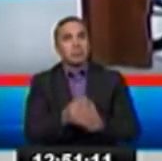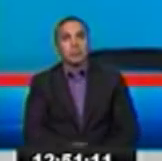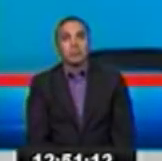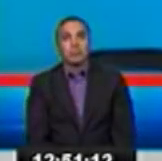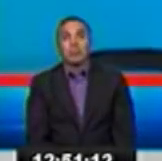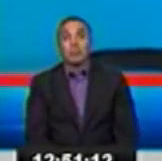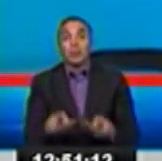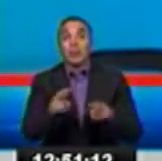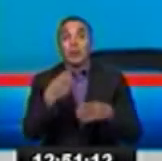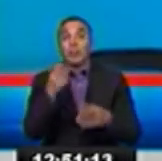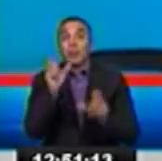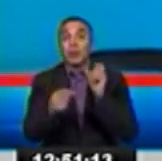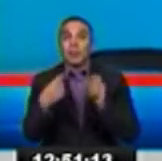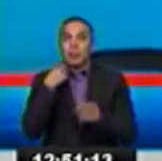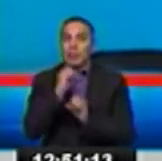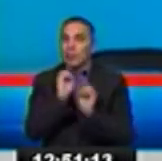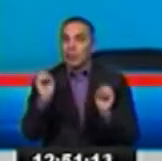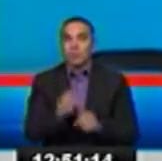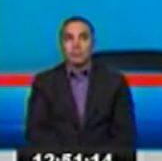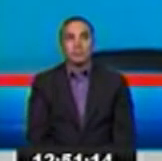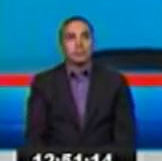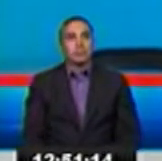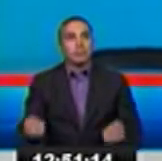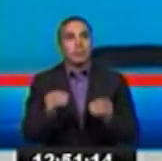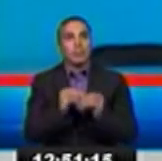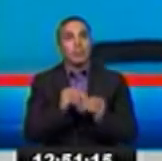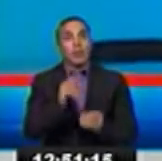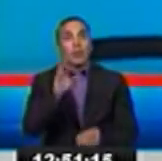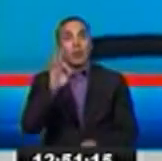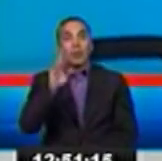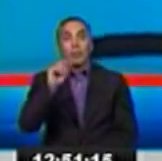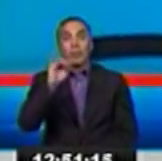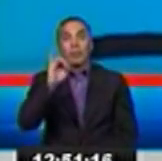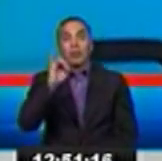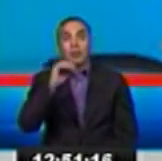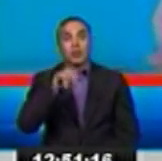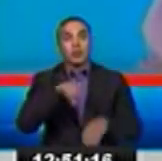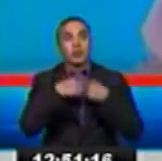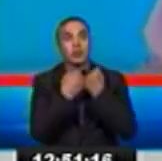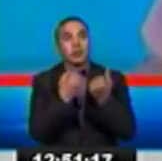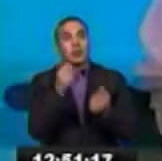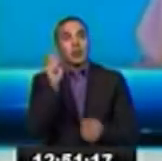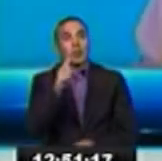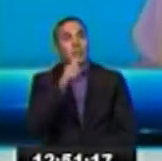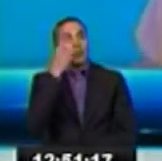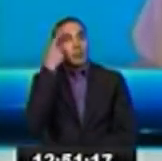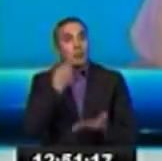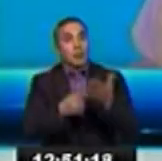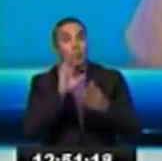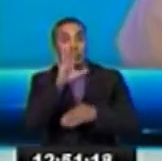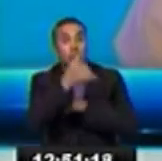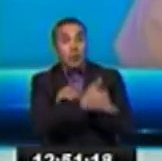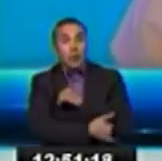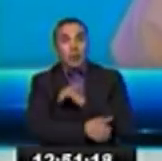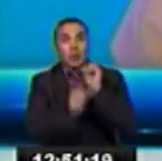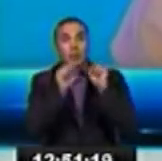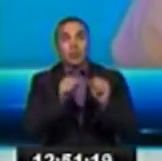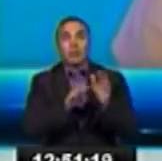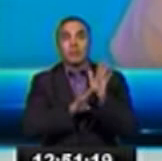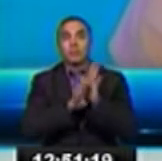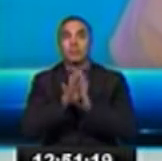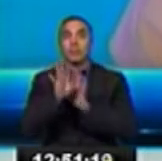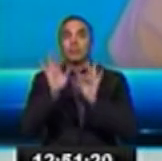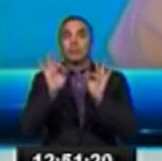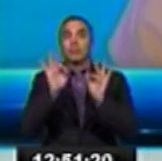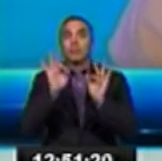Monetario Internacional ha aumentado sensiblemente esa concepción social tan necesaria para que los países puedan salir adelante